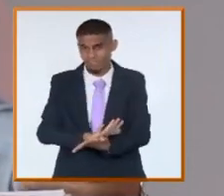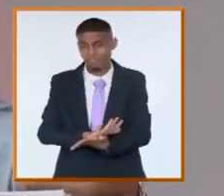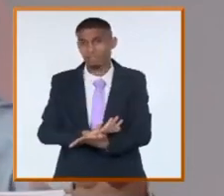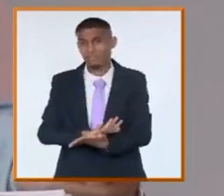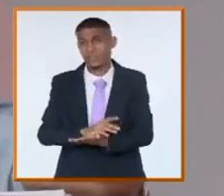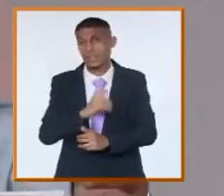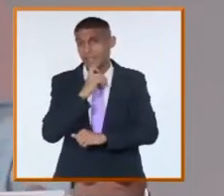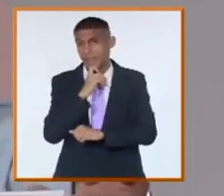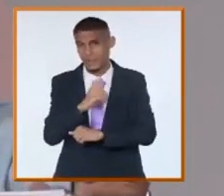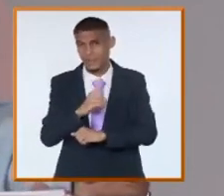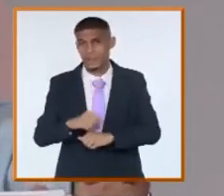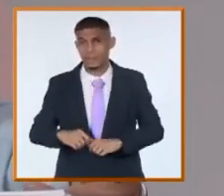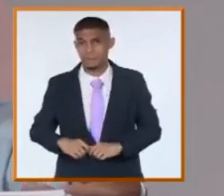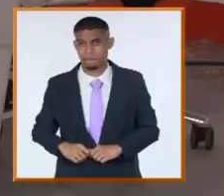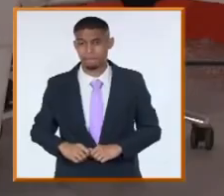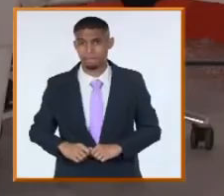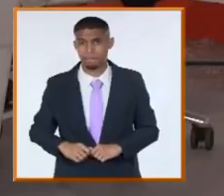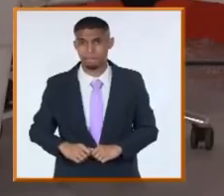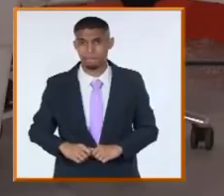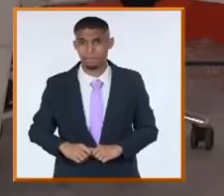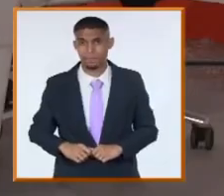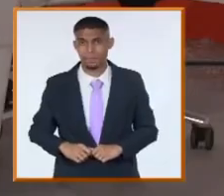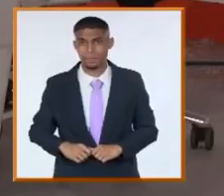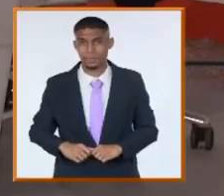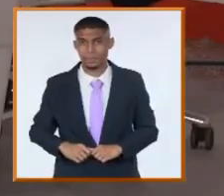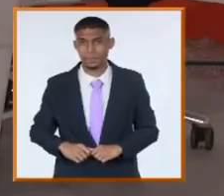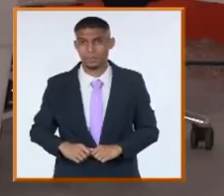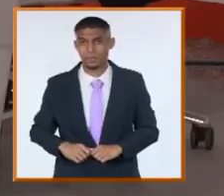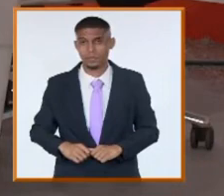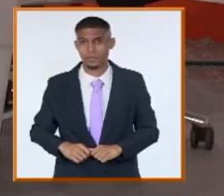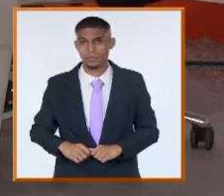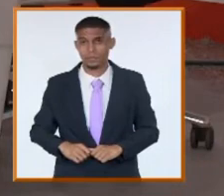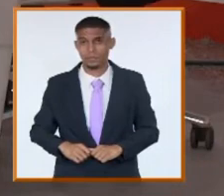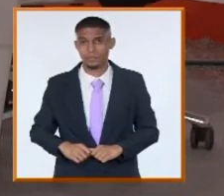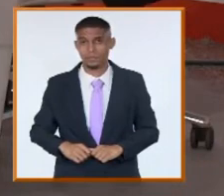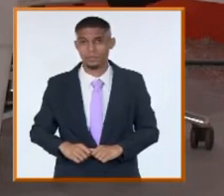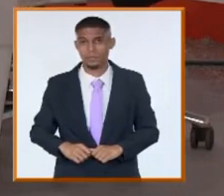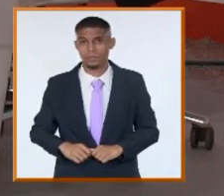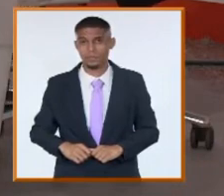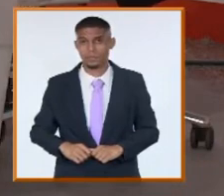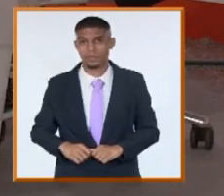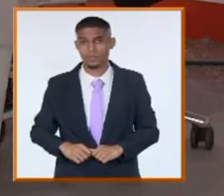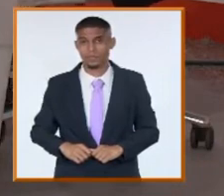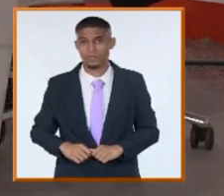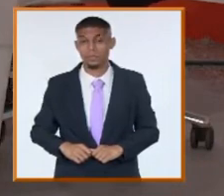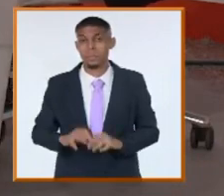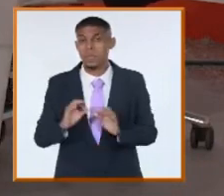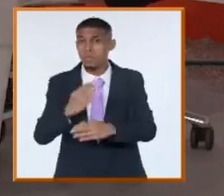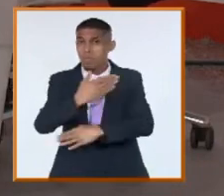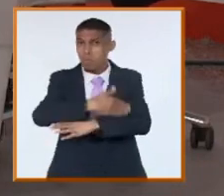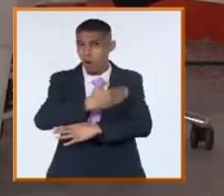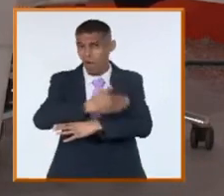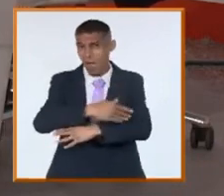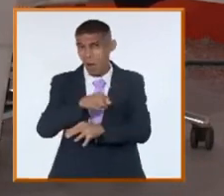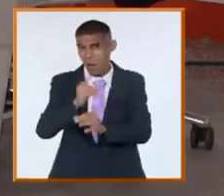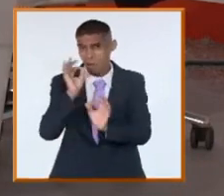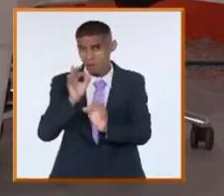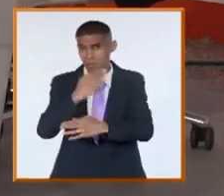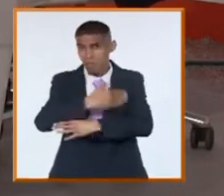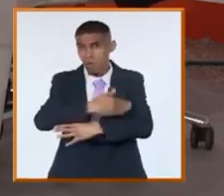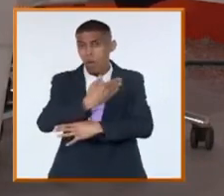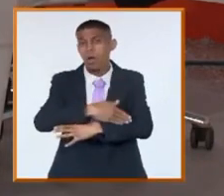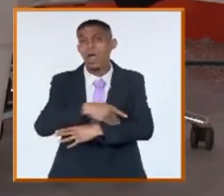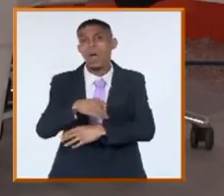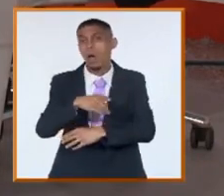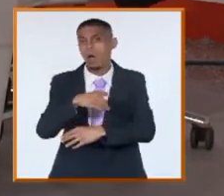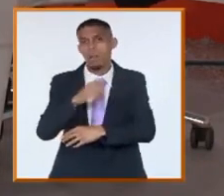la parte esta de del imperialismo financiero no del debate del imperialismo de serrano